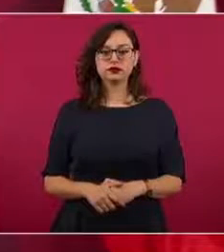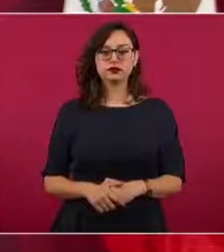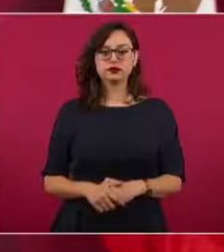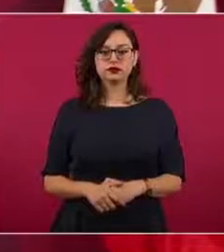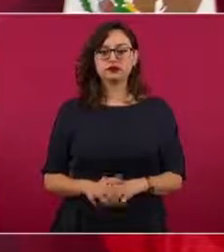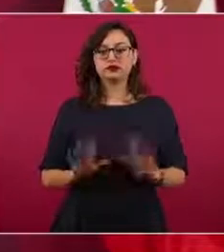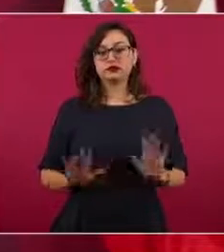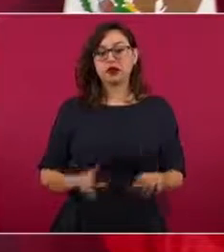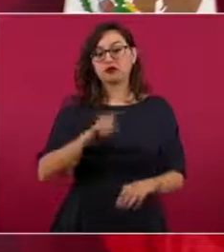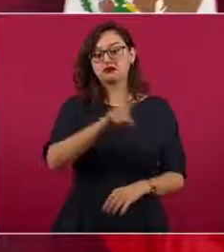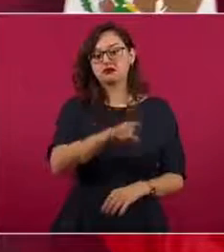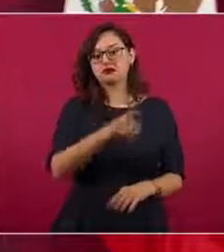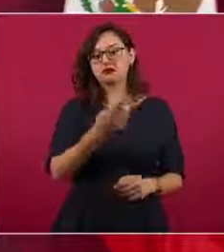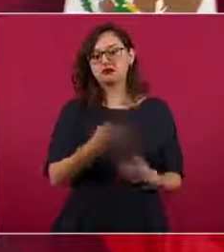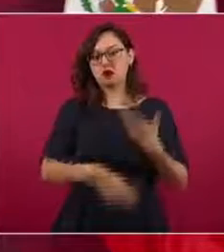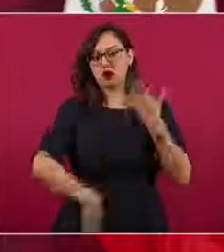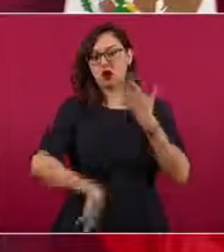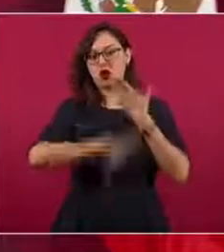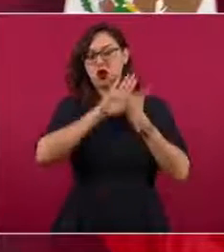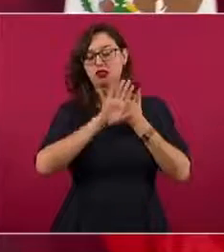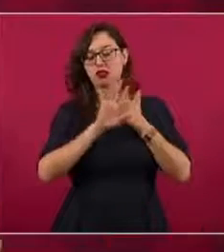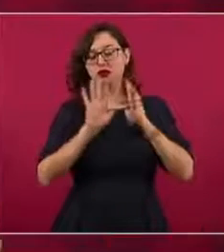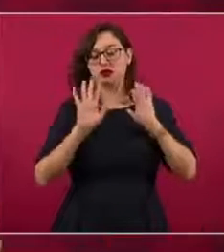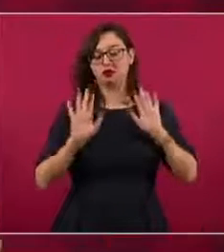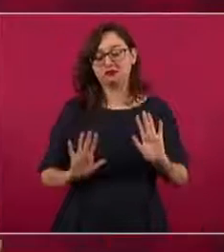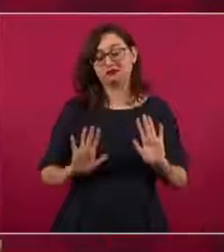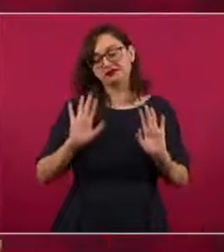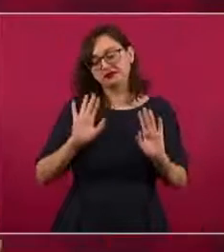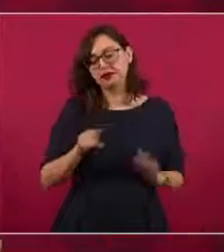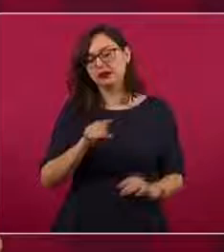a exhibirnos, ¿no? Dice, a ver,